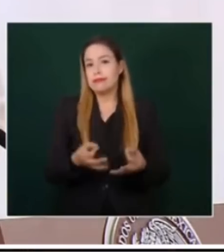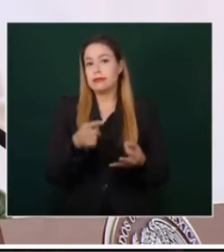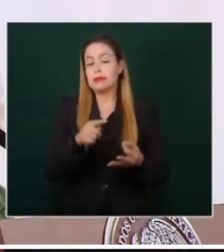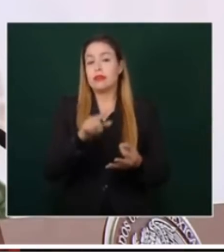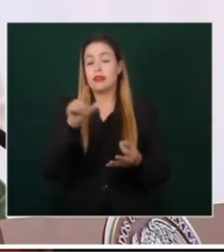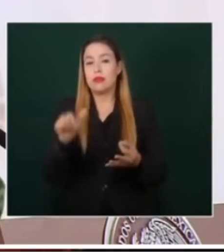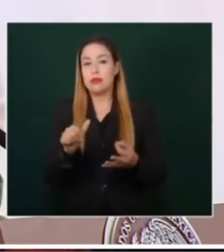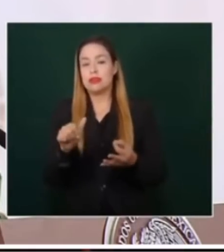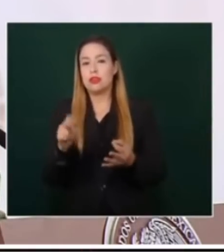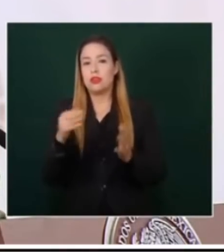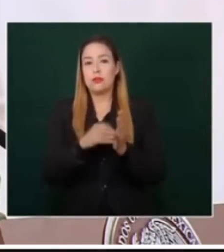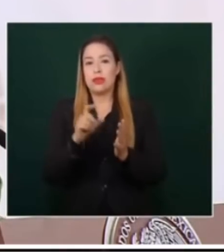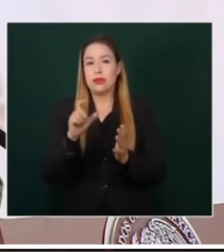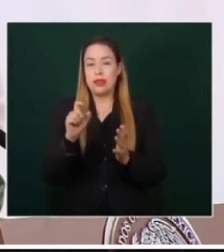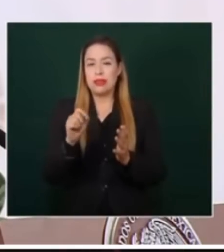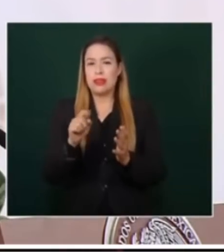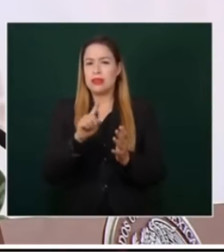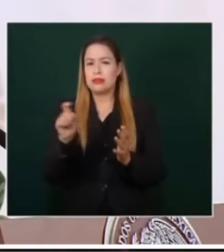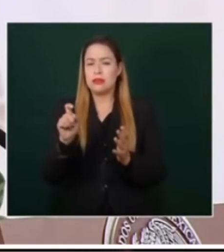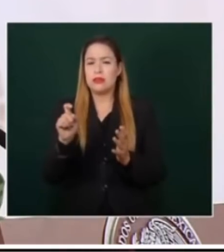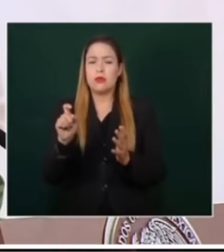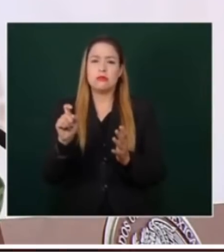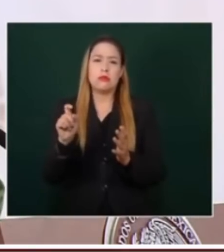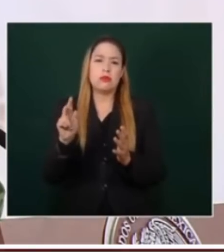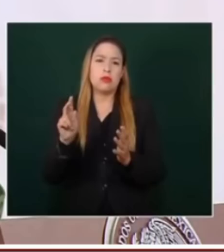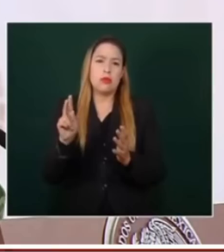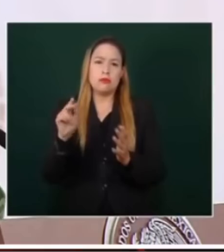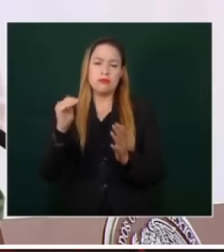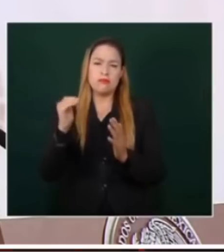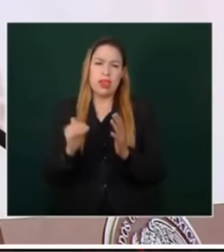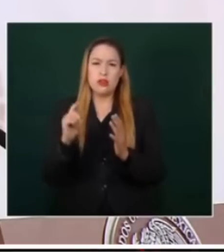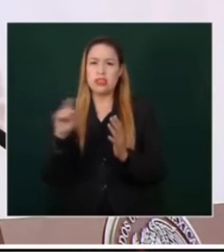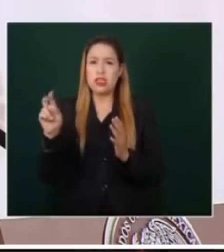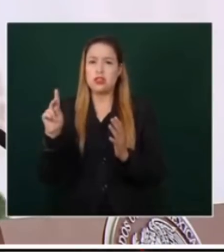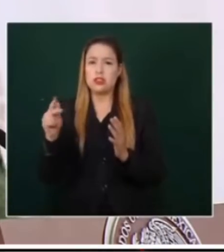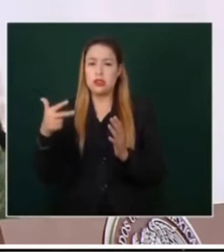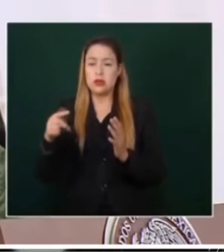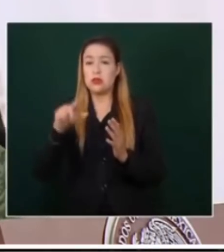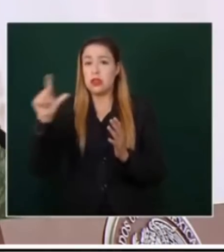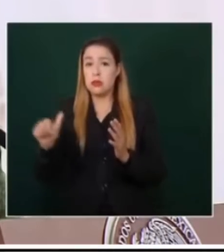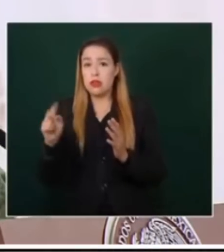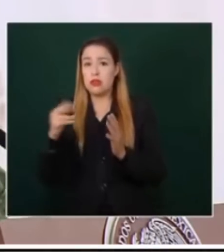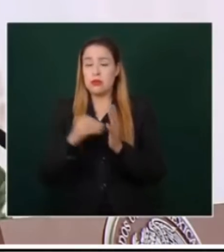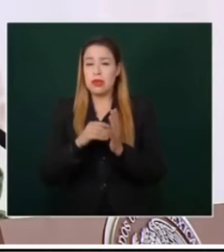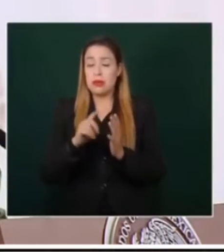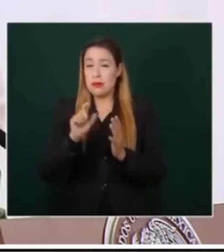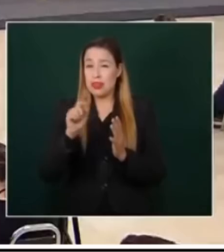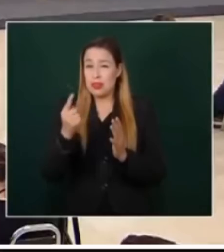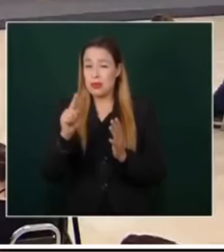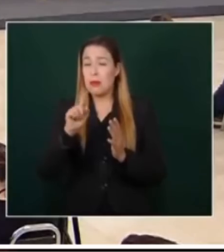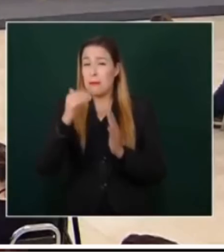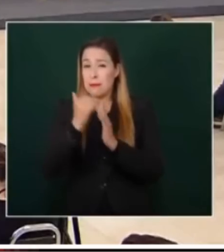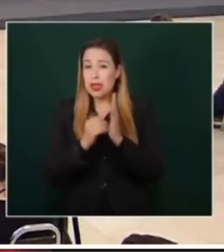188, en el 2021 menos 153, en lo que va del